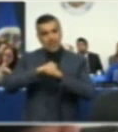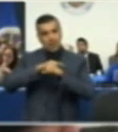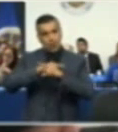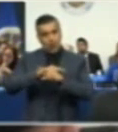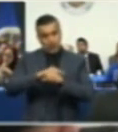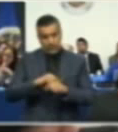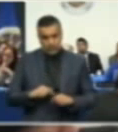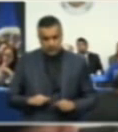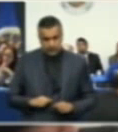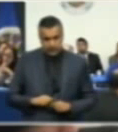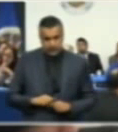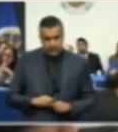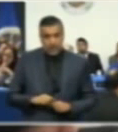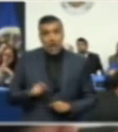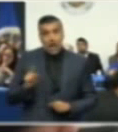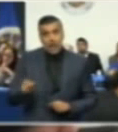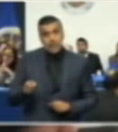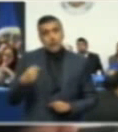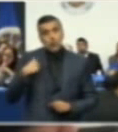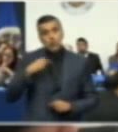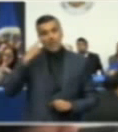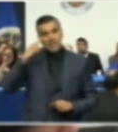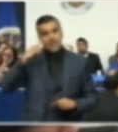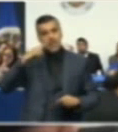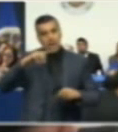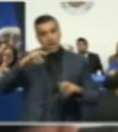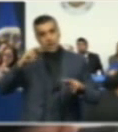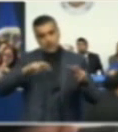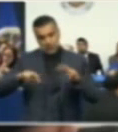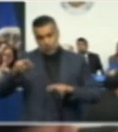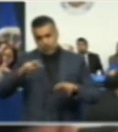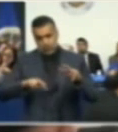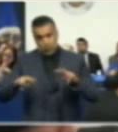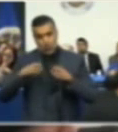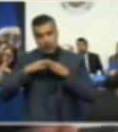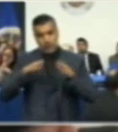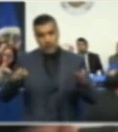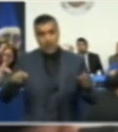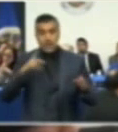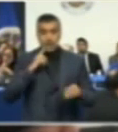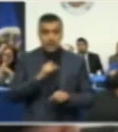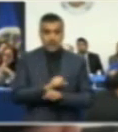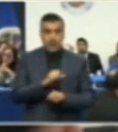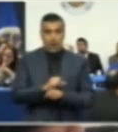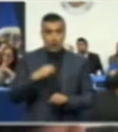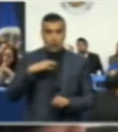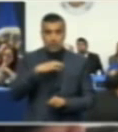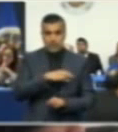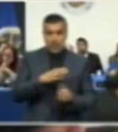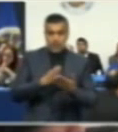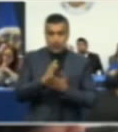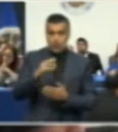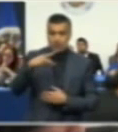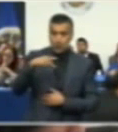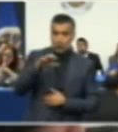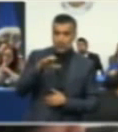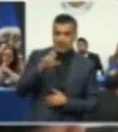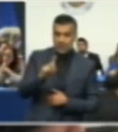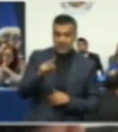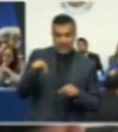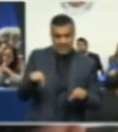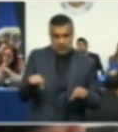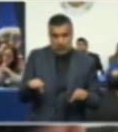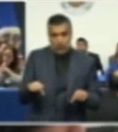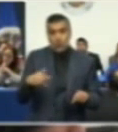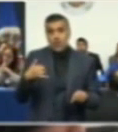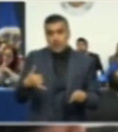¿no? En ese sentido, nos parece que la propuesta de observación general que está trabajando el Comité de Derechos de las Personas con Discapacidad en este